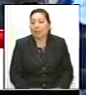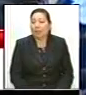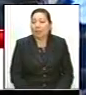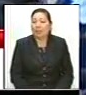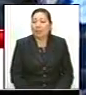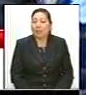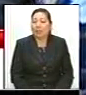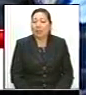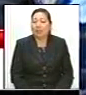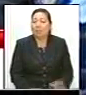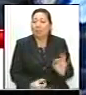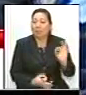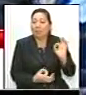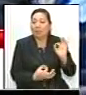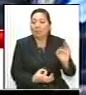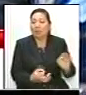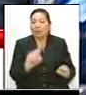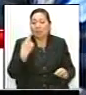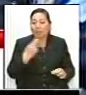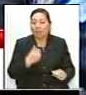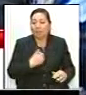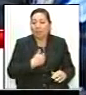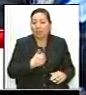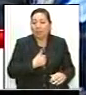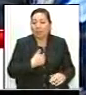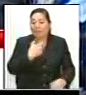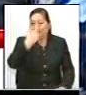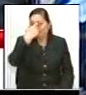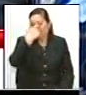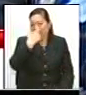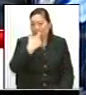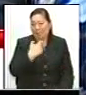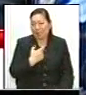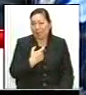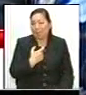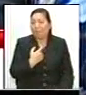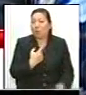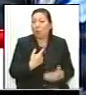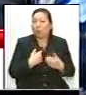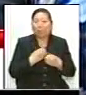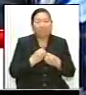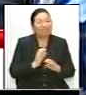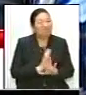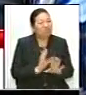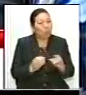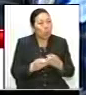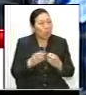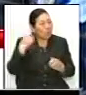aparte, presenté mis razones de manera personal por la cual renuncié